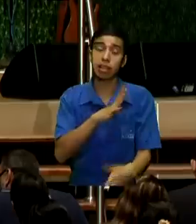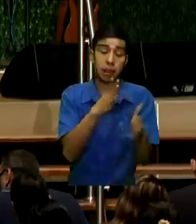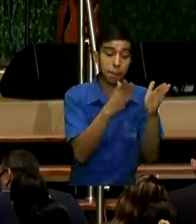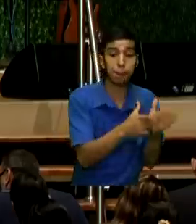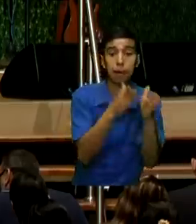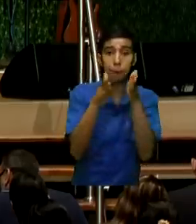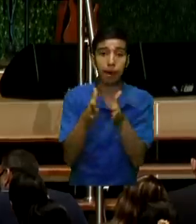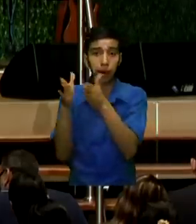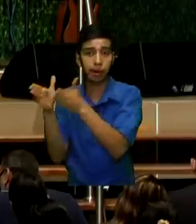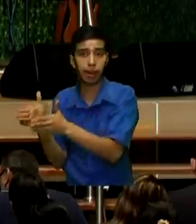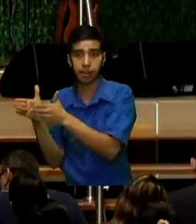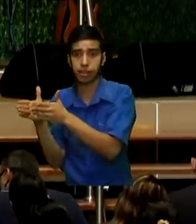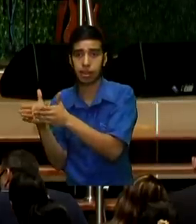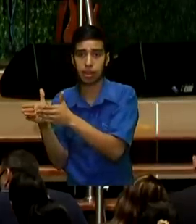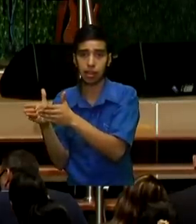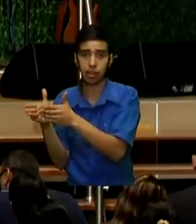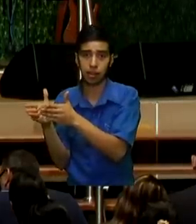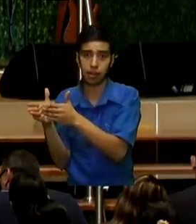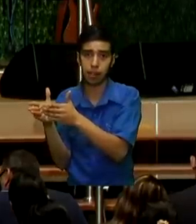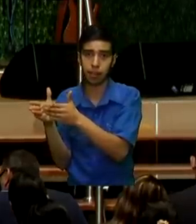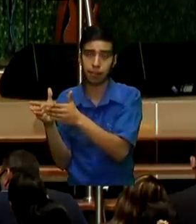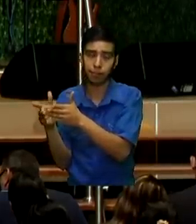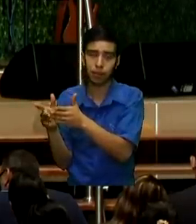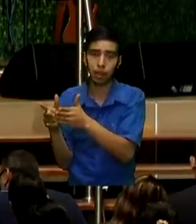Ahí no se trata de andar payaseando.